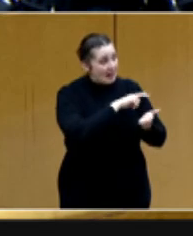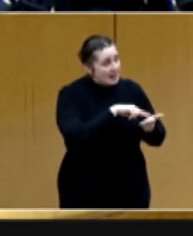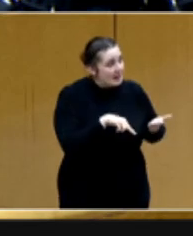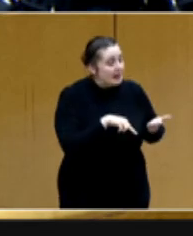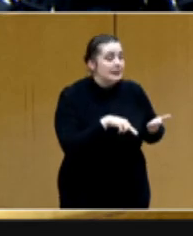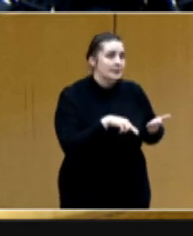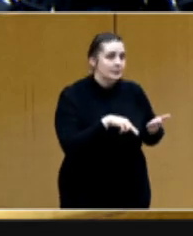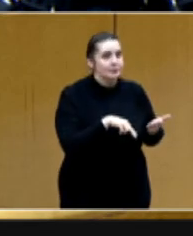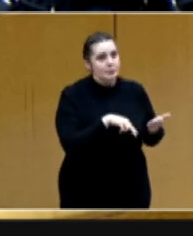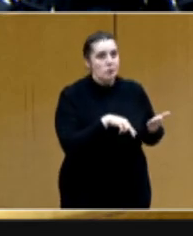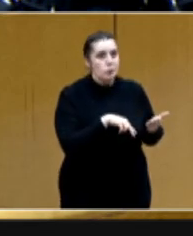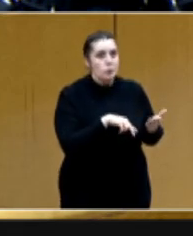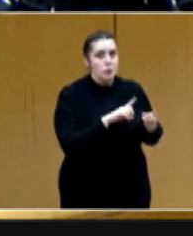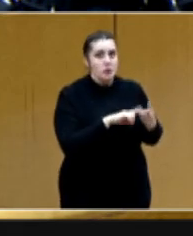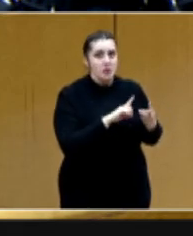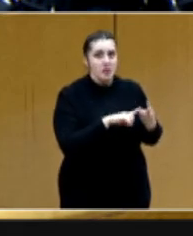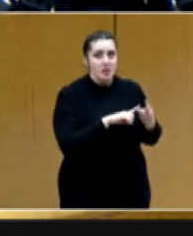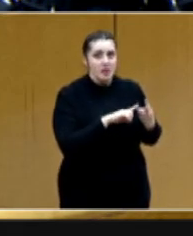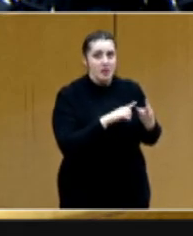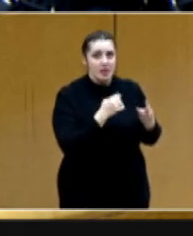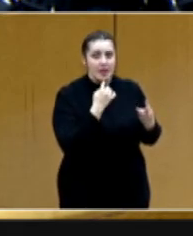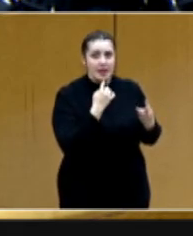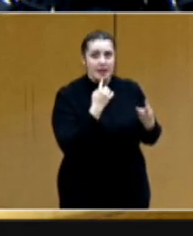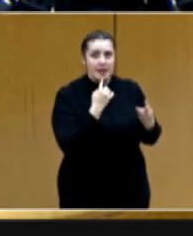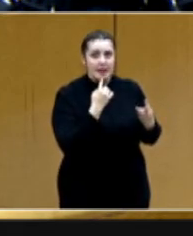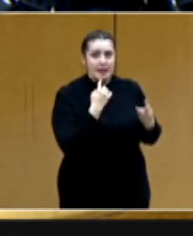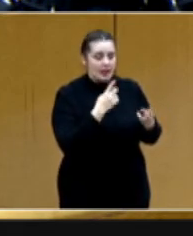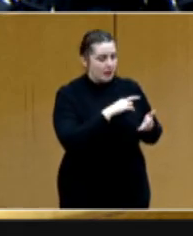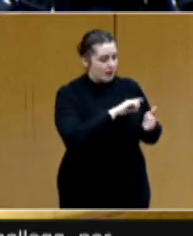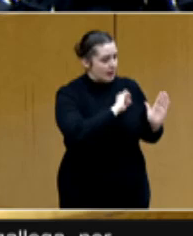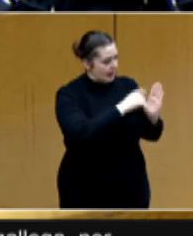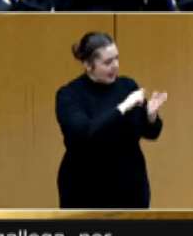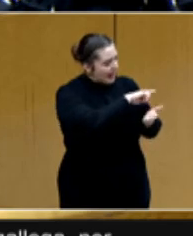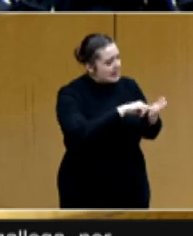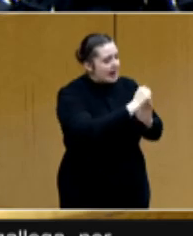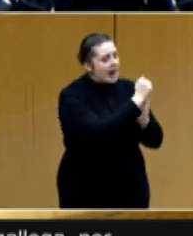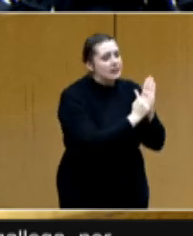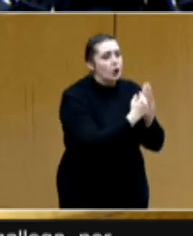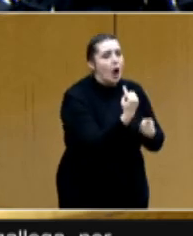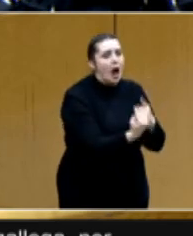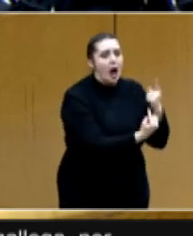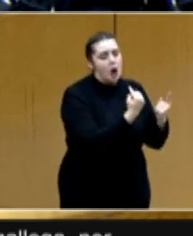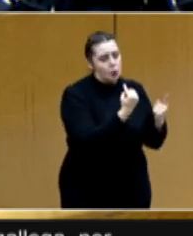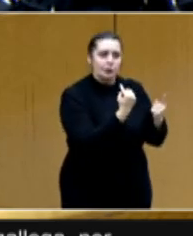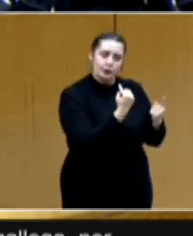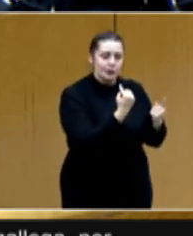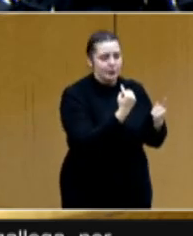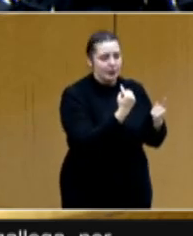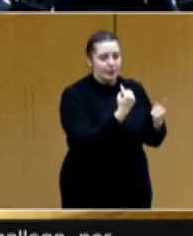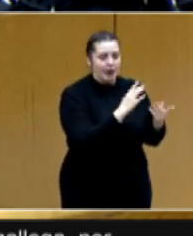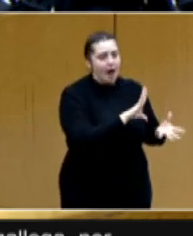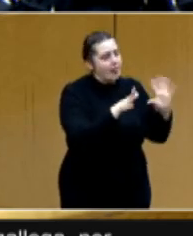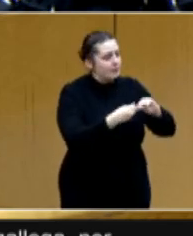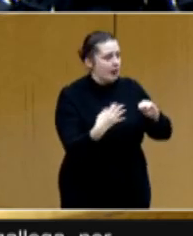por supuesto en la legislación gallega existen determinados artículos que necesitan un ajuste los referidos